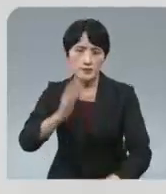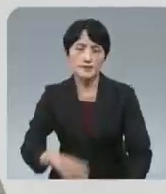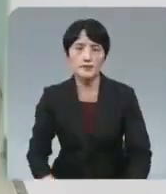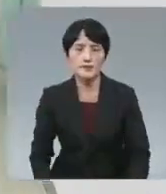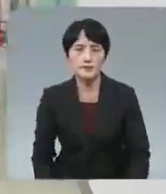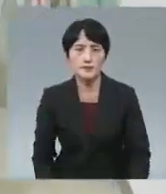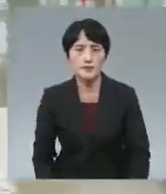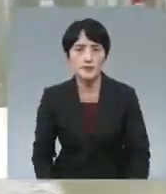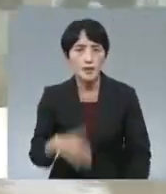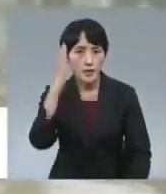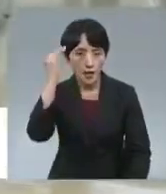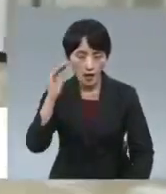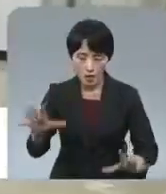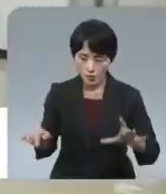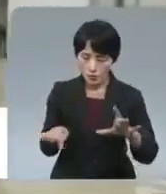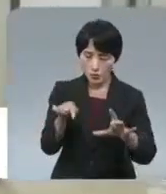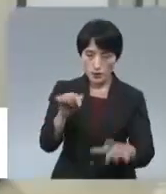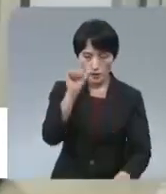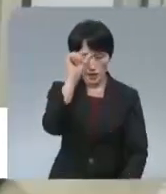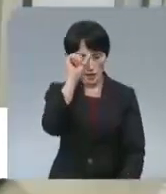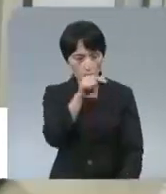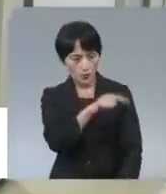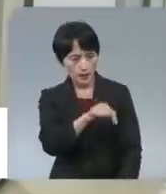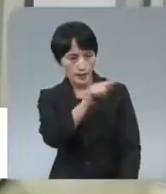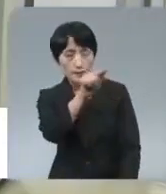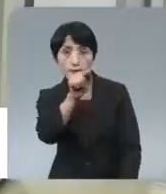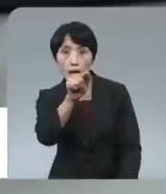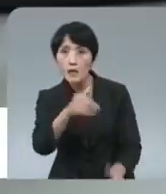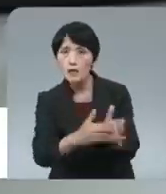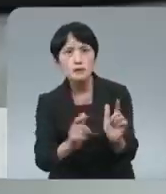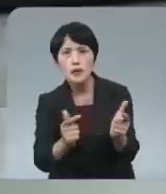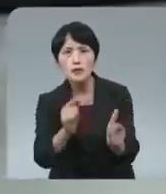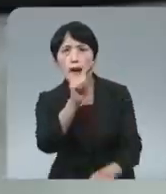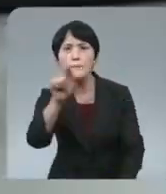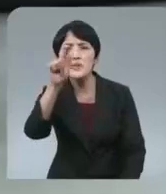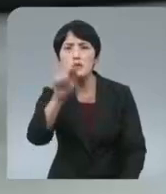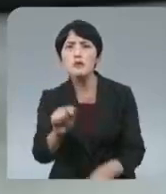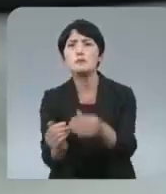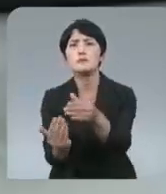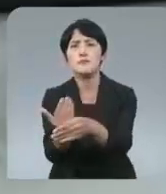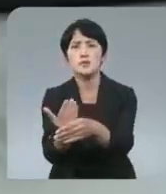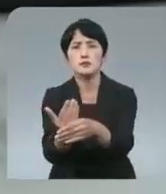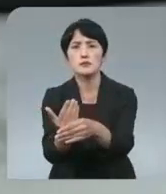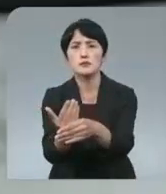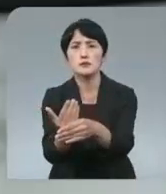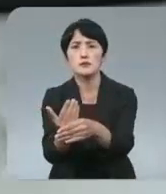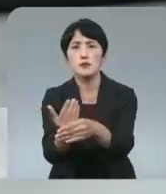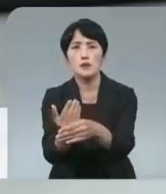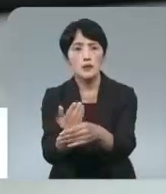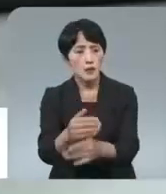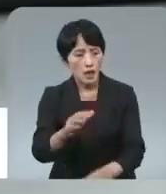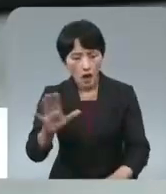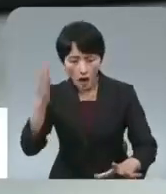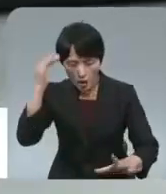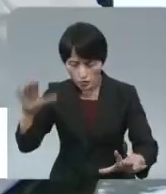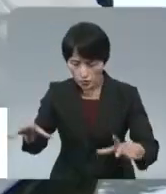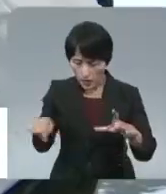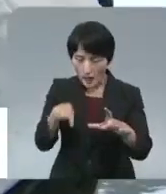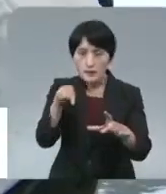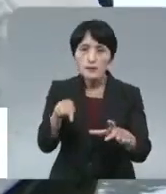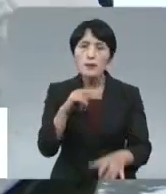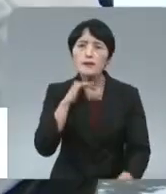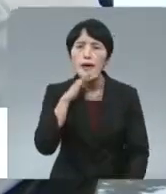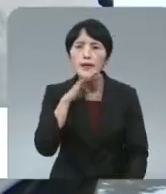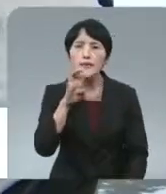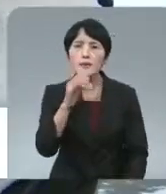corea del sur ha reportado dos casos de delta plus los primeros de esta nueva variante del coronavirus 1 entre viajeros procedentes